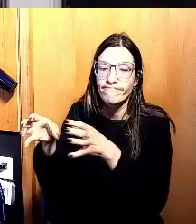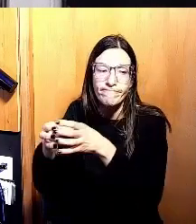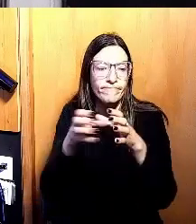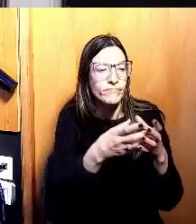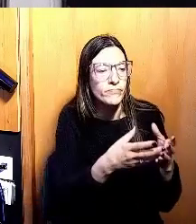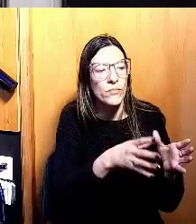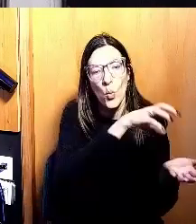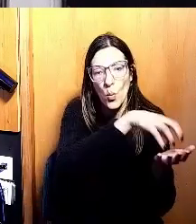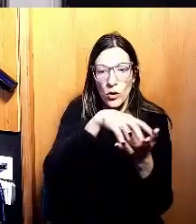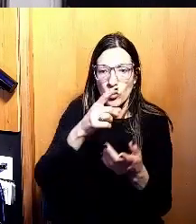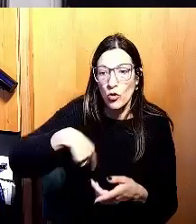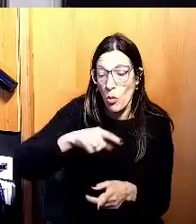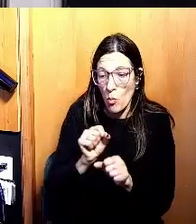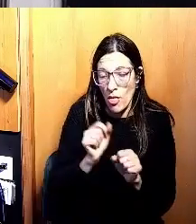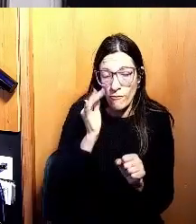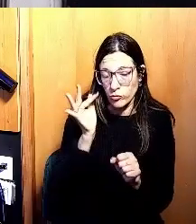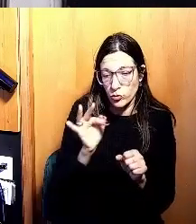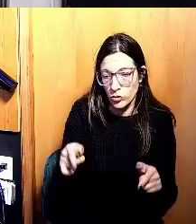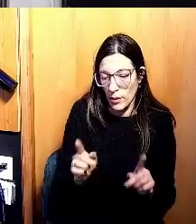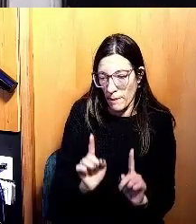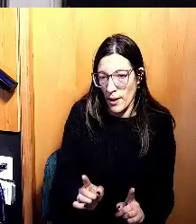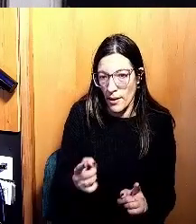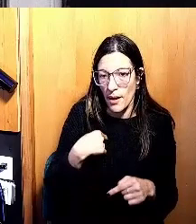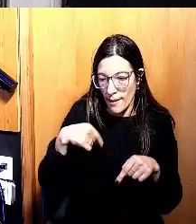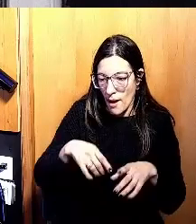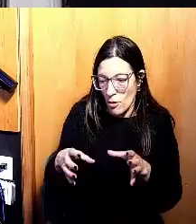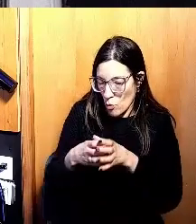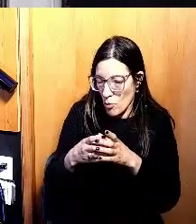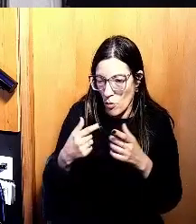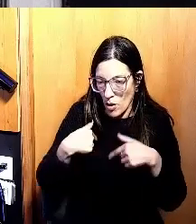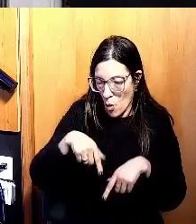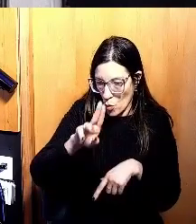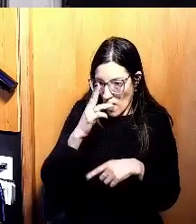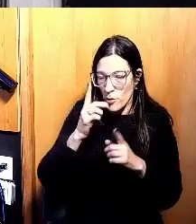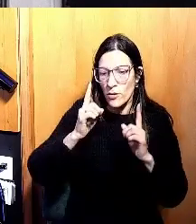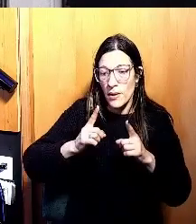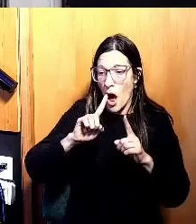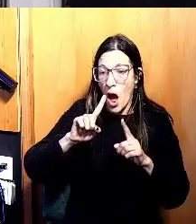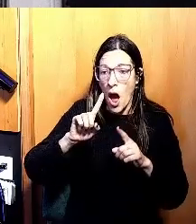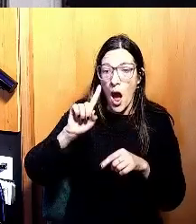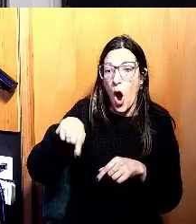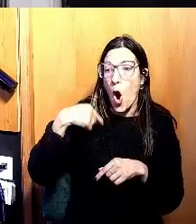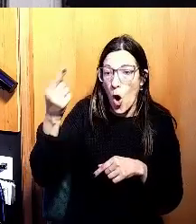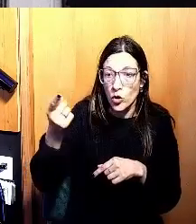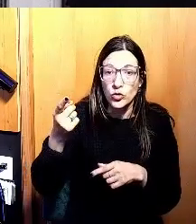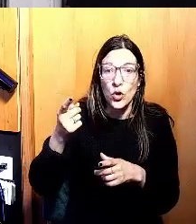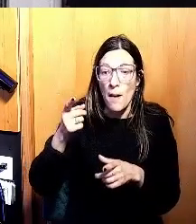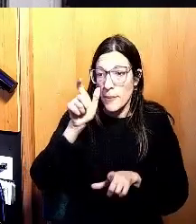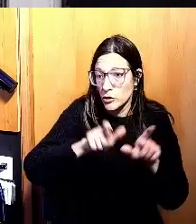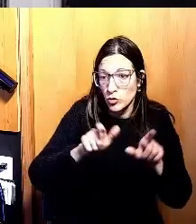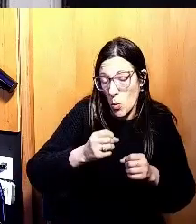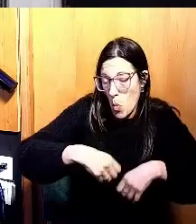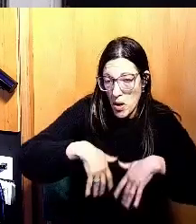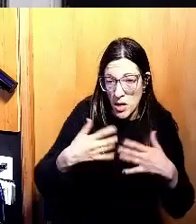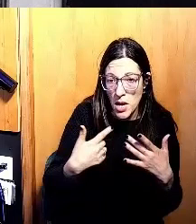todos la podamos usar. Tanto la academia, vuelvo a decir, pero también de darle algún indicador a la población